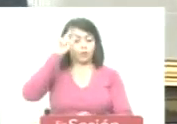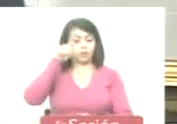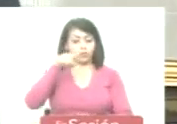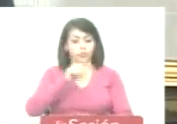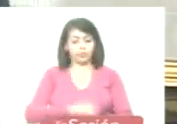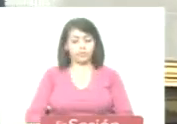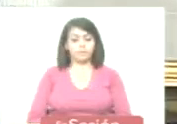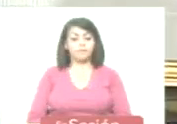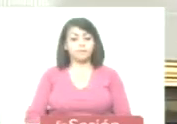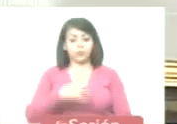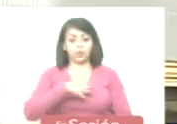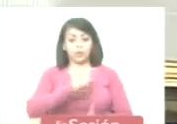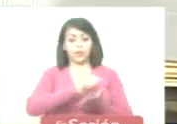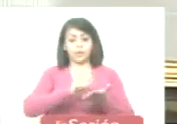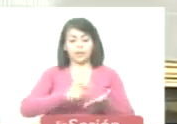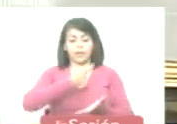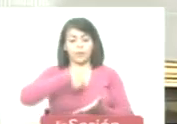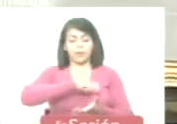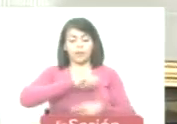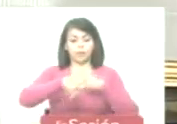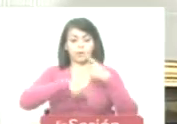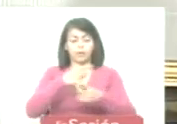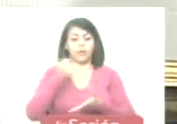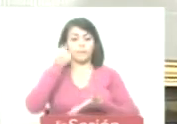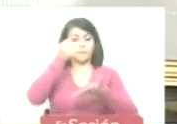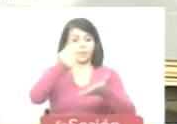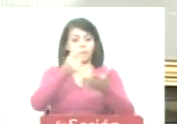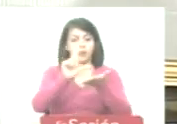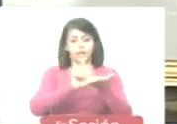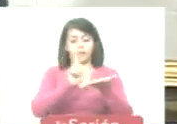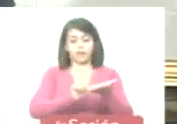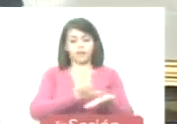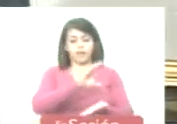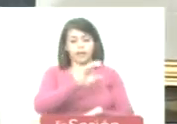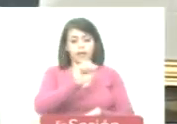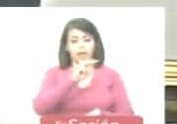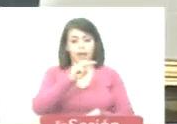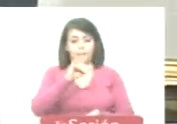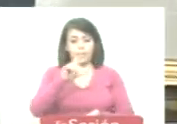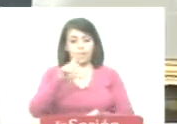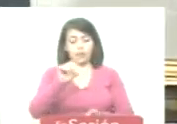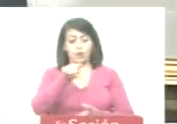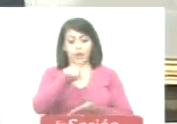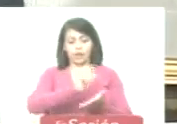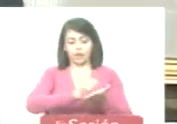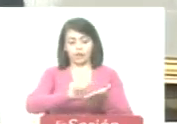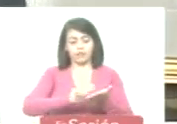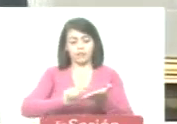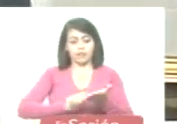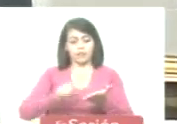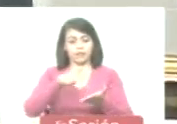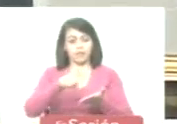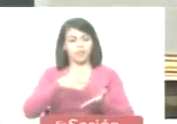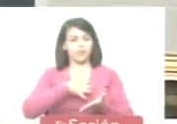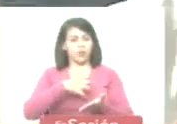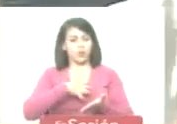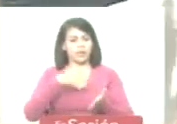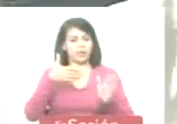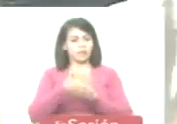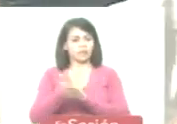uno de los más famosos novelistas españoles, que después fue premio Nobel de Literatura, Camilo José Cela, para que escribiera una novela